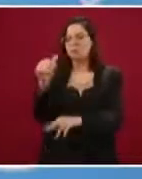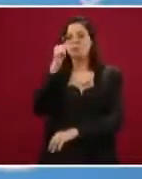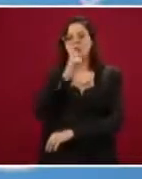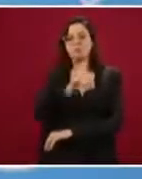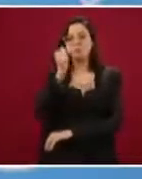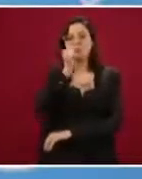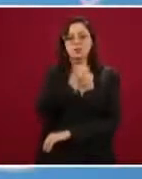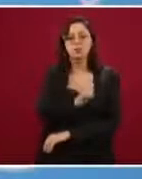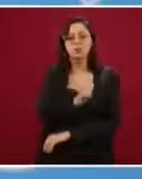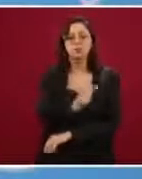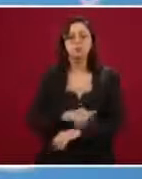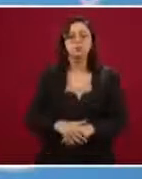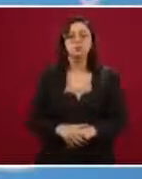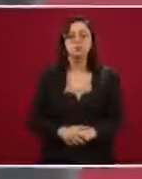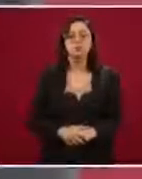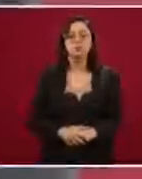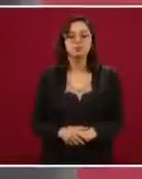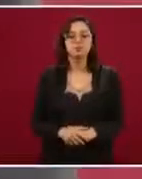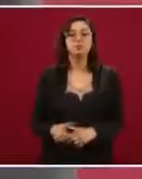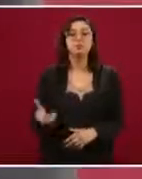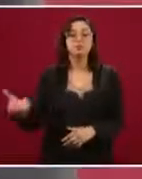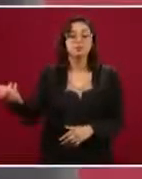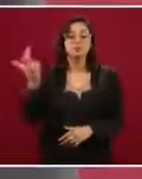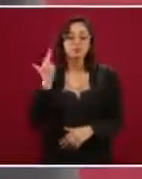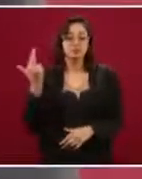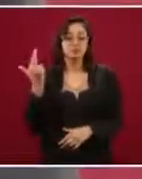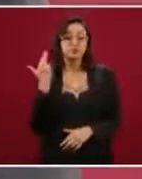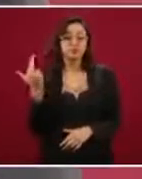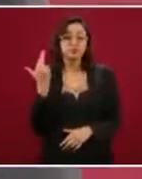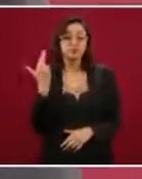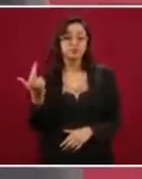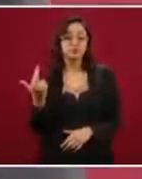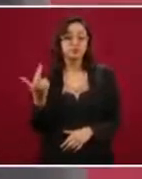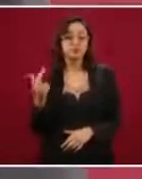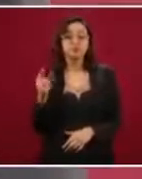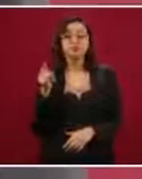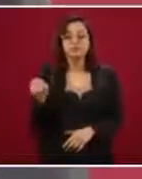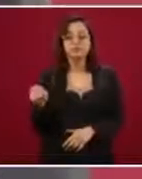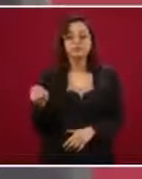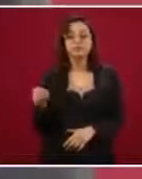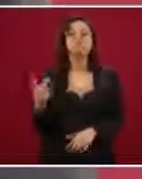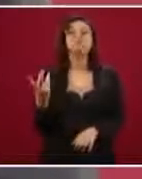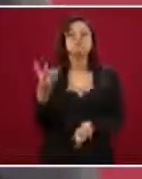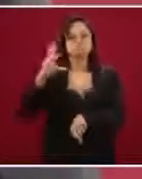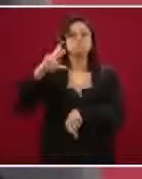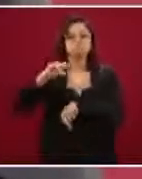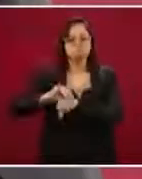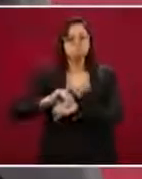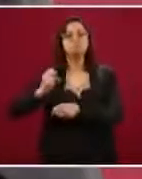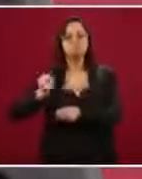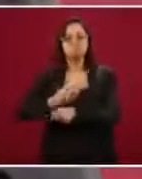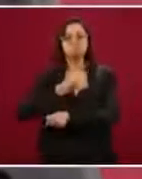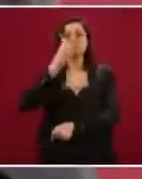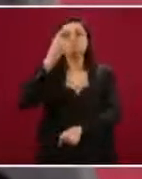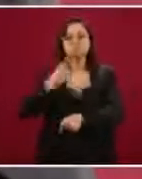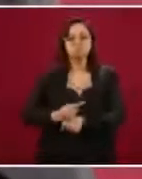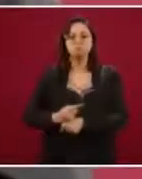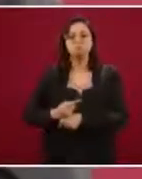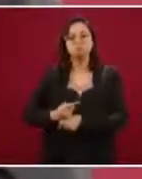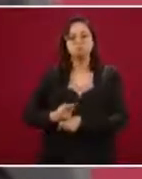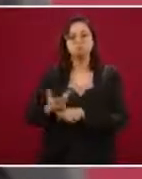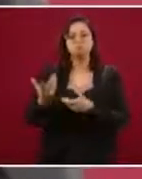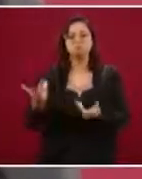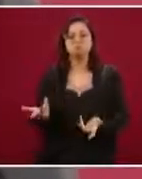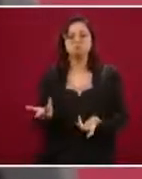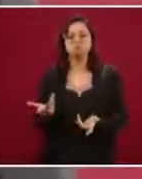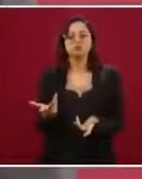¿no?, en la radio era de los pocos que me daba oportunidad, nada